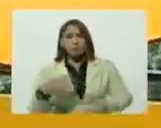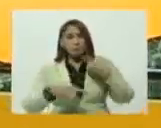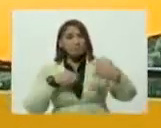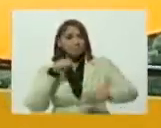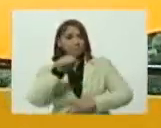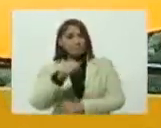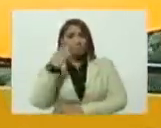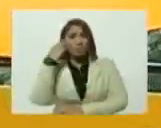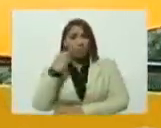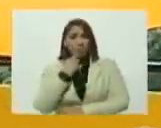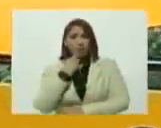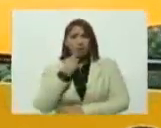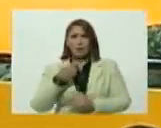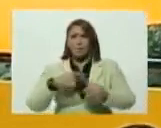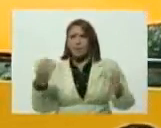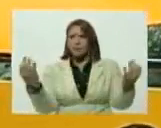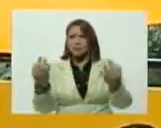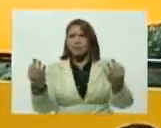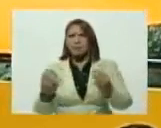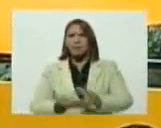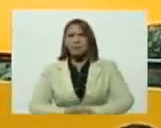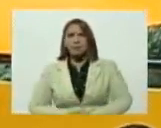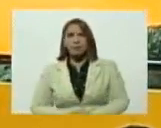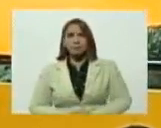¡Revolución bolivariana para siempre!